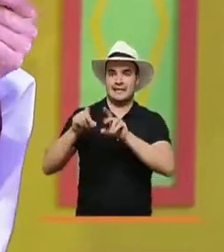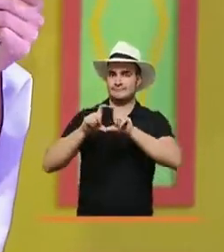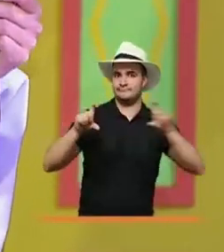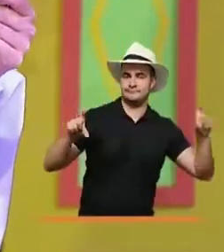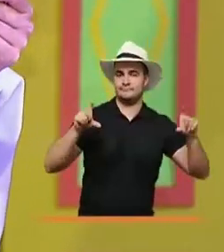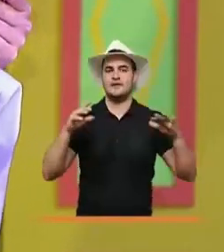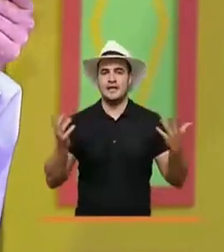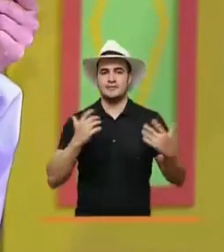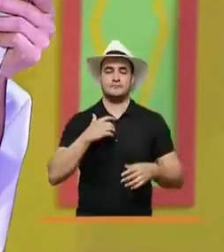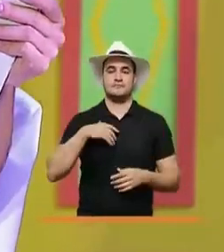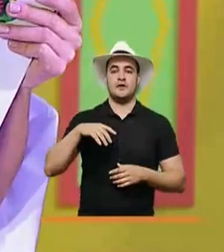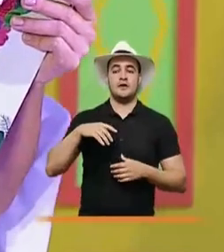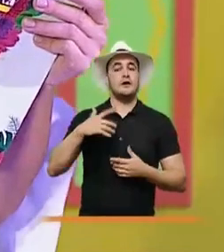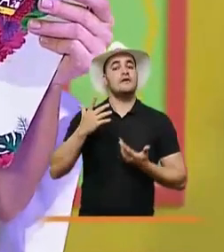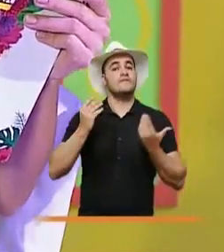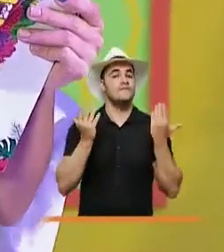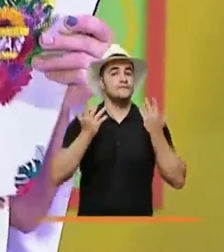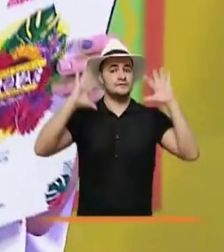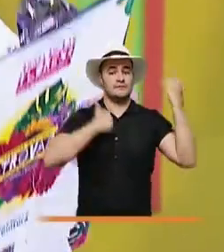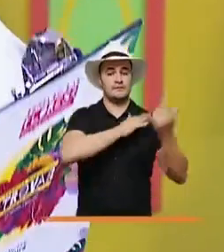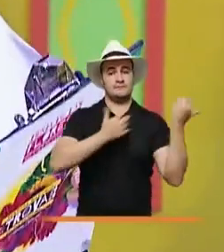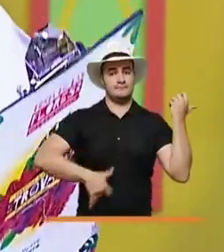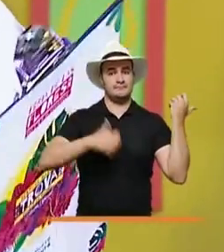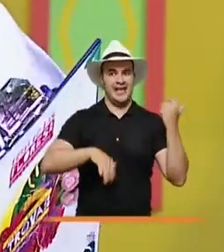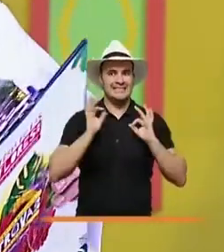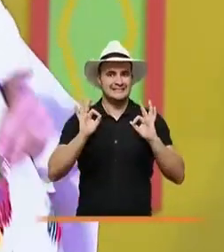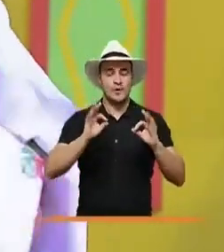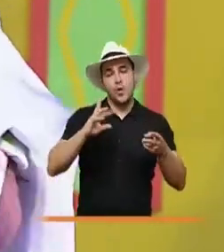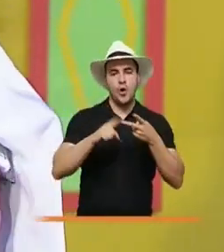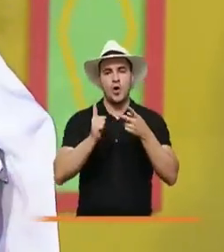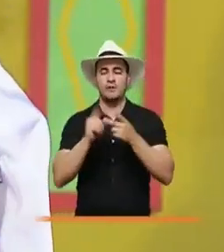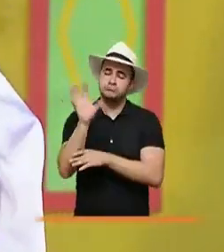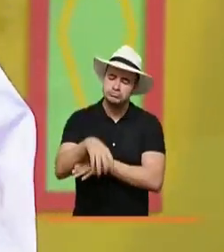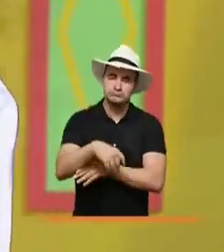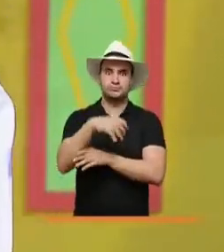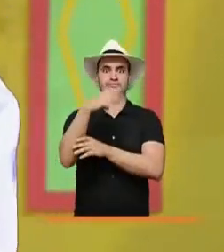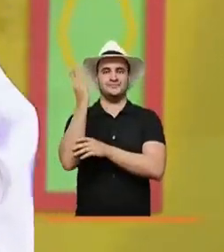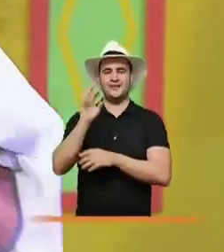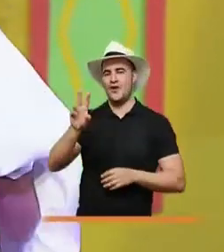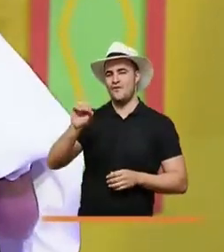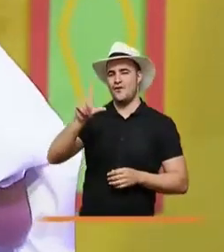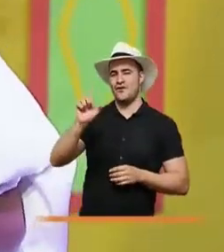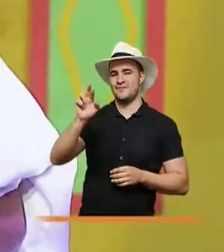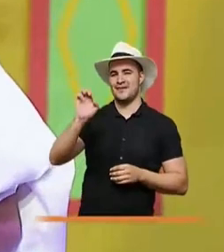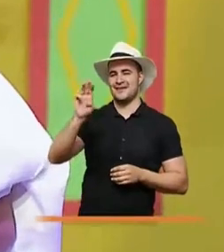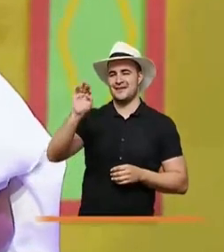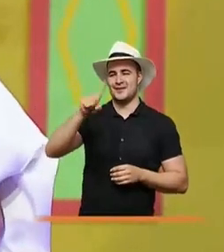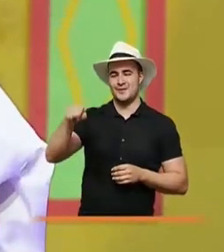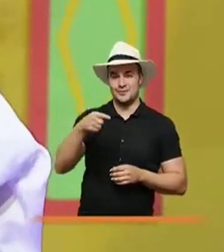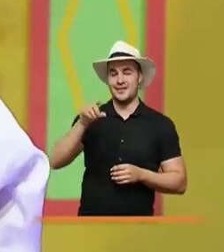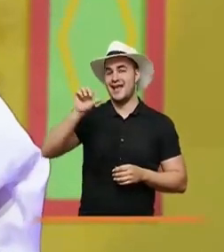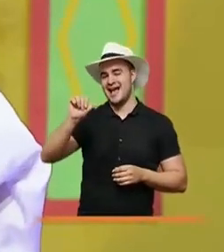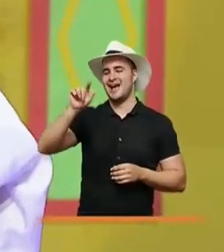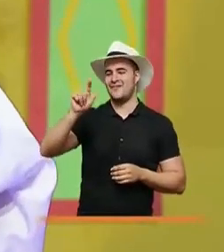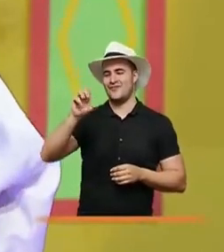apunta de trova festival trova y volveremos a florecer los invitamos a etiquetar a su canal al canal tn medellín